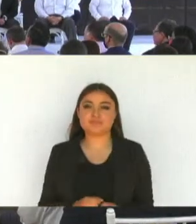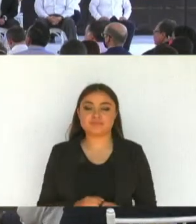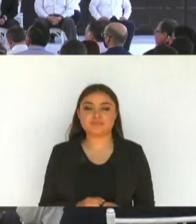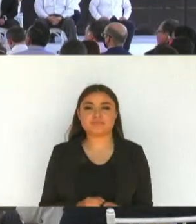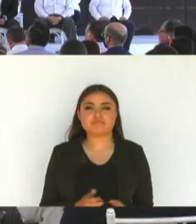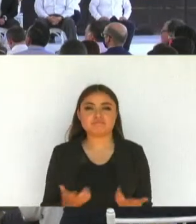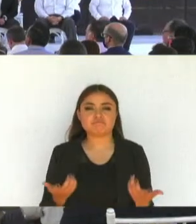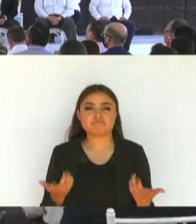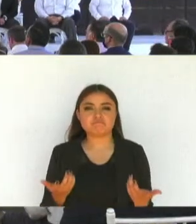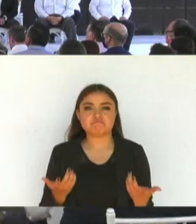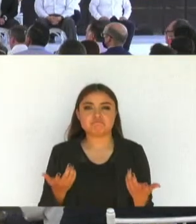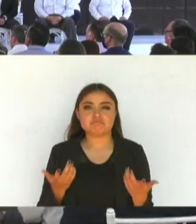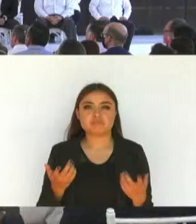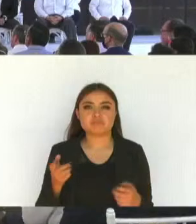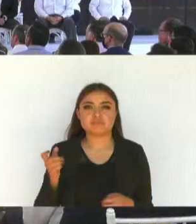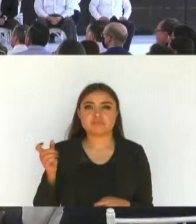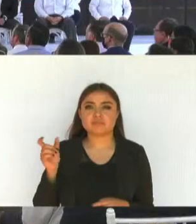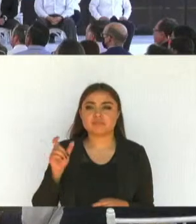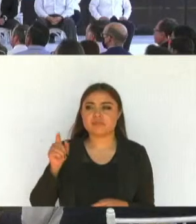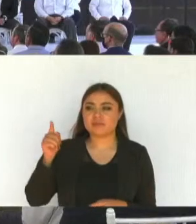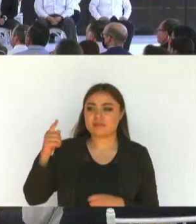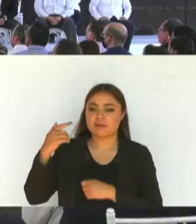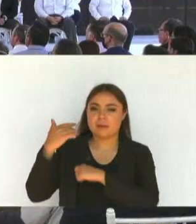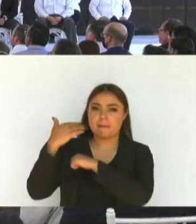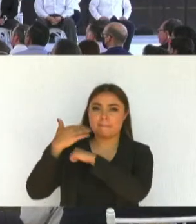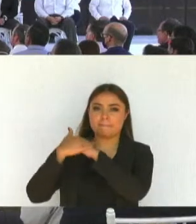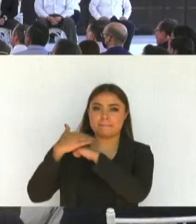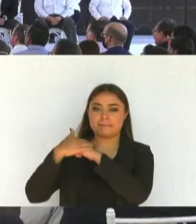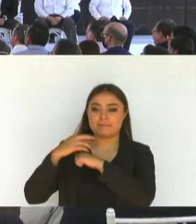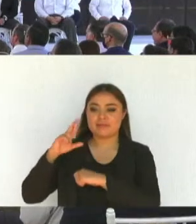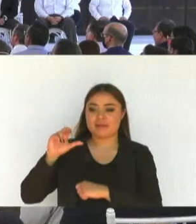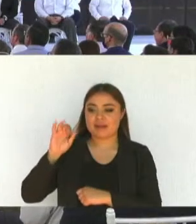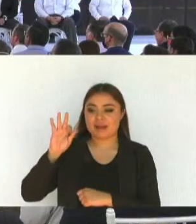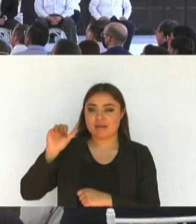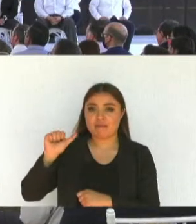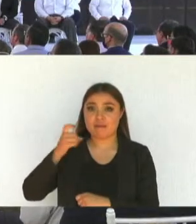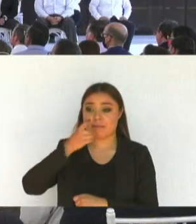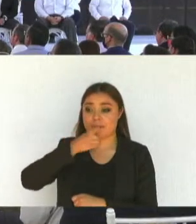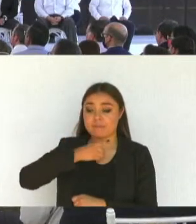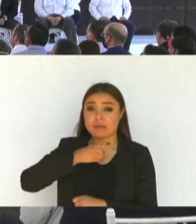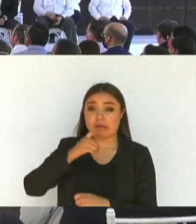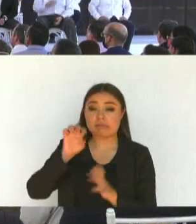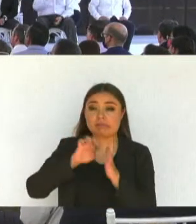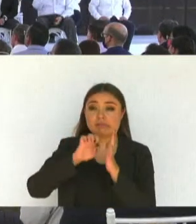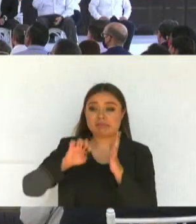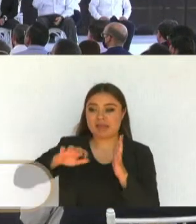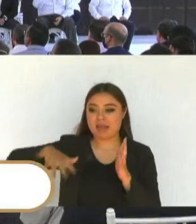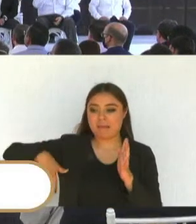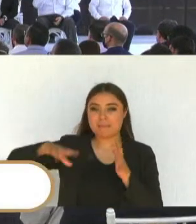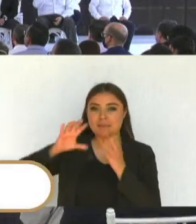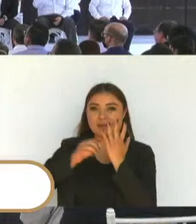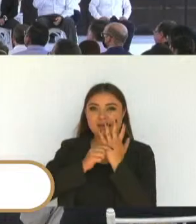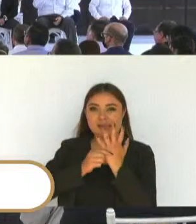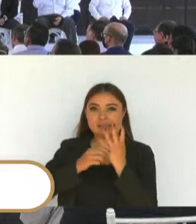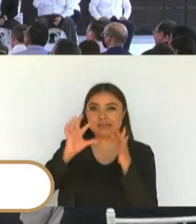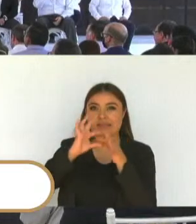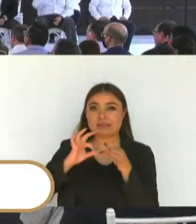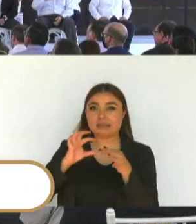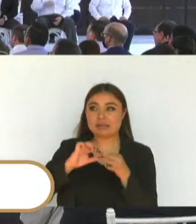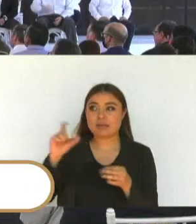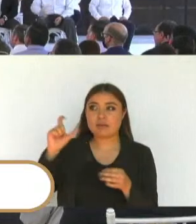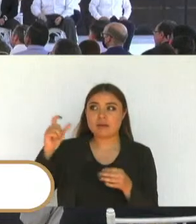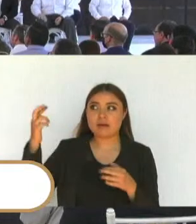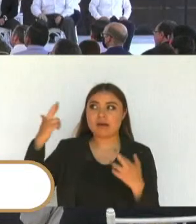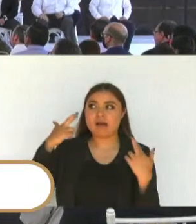Cuando nos dijo Rafa que no nos moviéramos de aquí, si oíamos campanadas, cuando oímos el tren